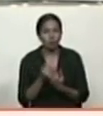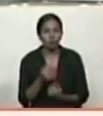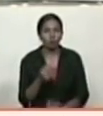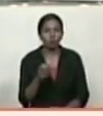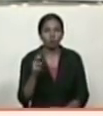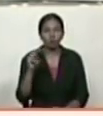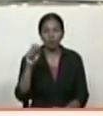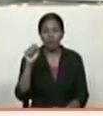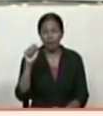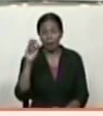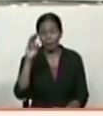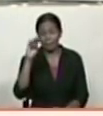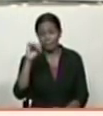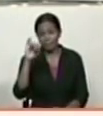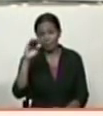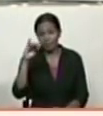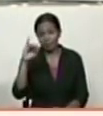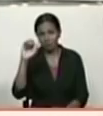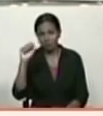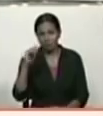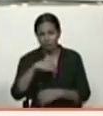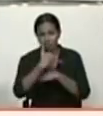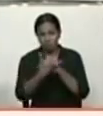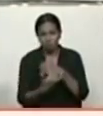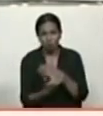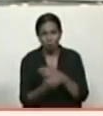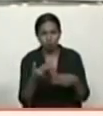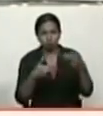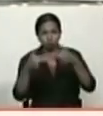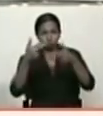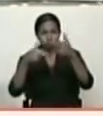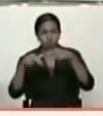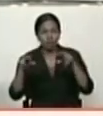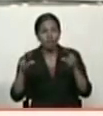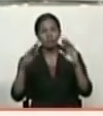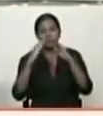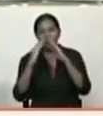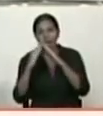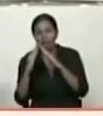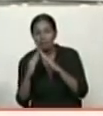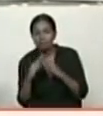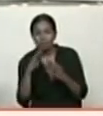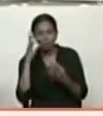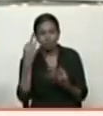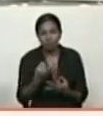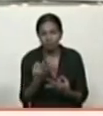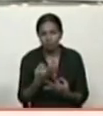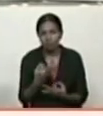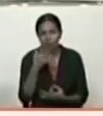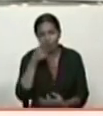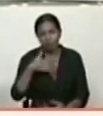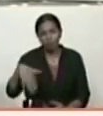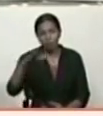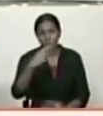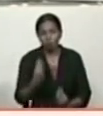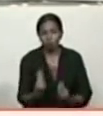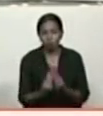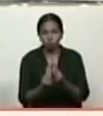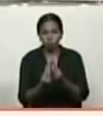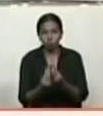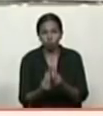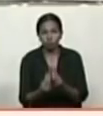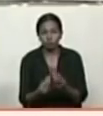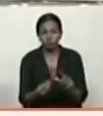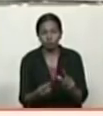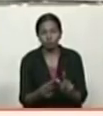a la República de Namibia en su programa de construcción de viviendas dignas para el pueblo. La presencia de Telesur en